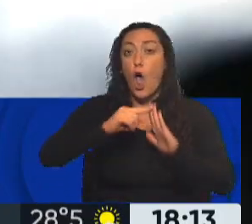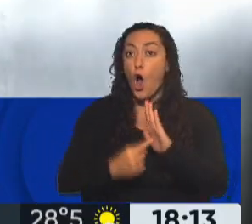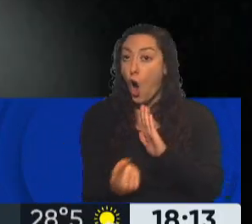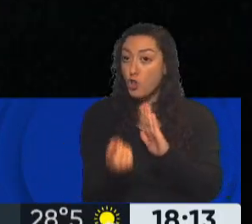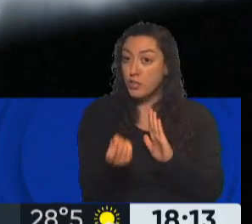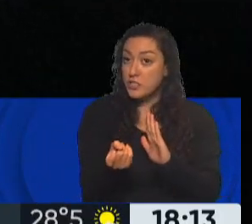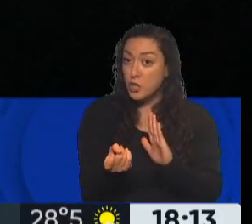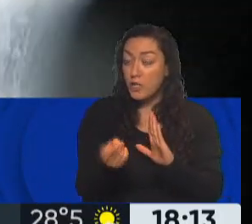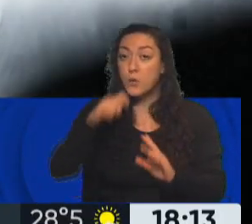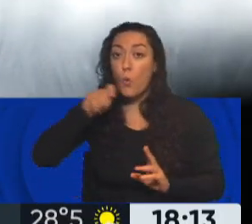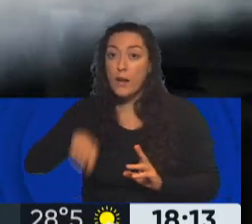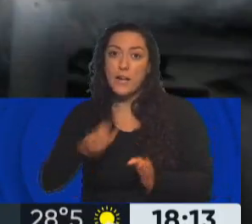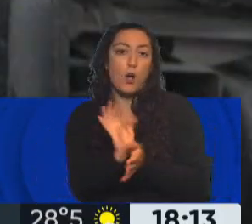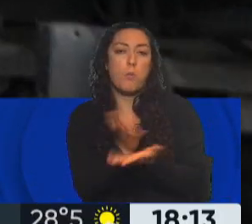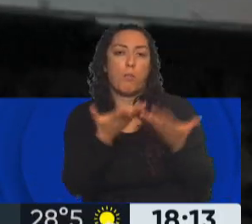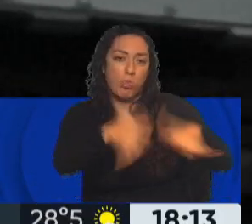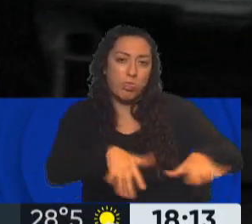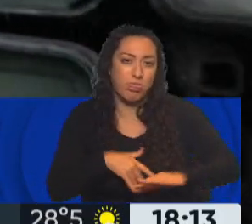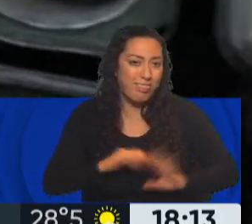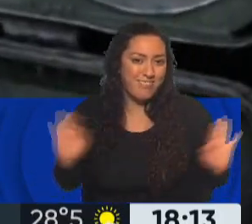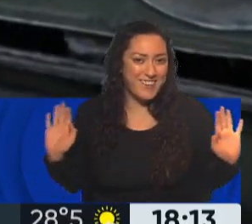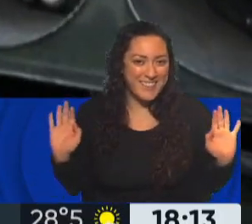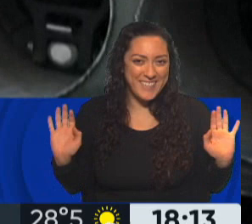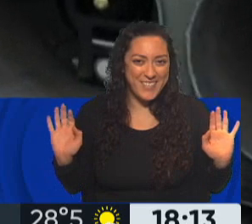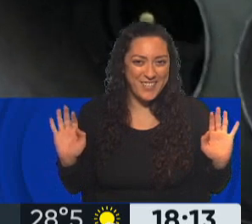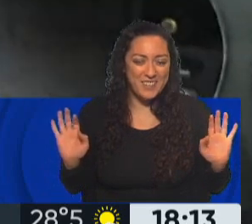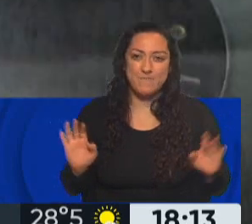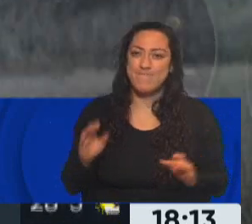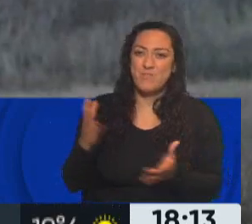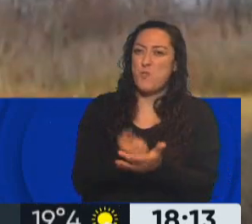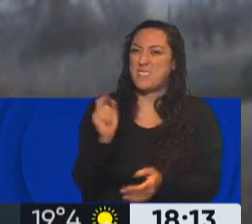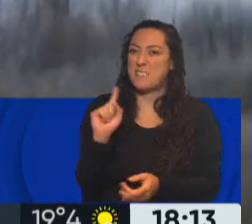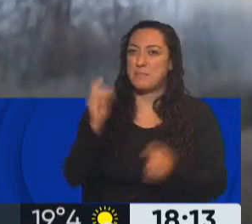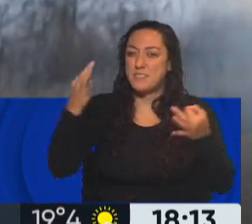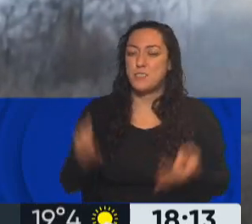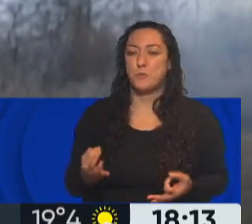equivalen para Ucrania a una rendición incondicional y difícilmente sean aceptadas.